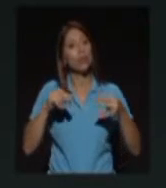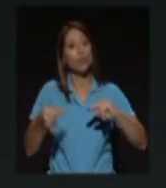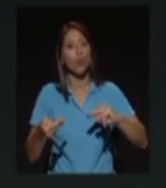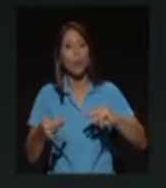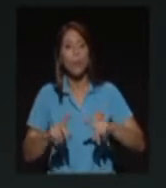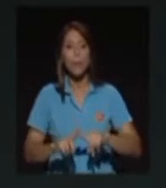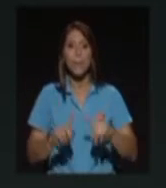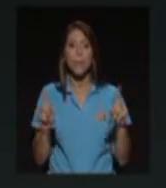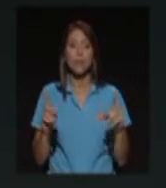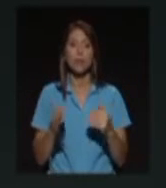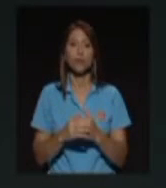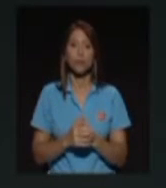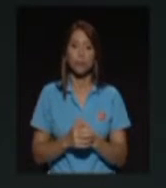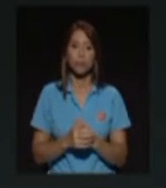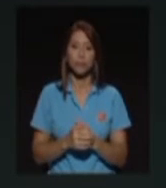pero